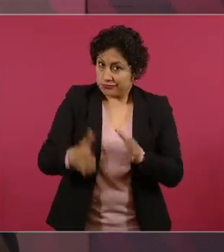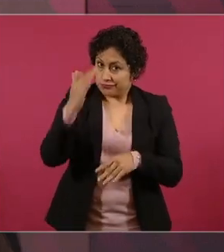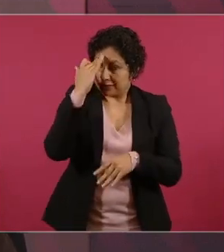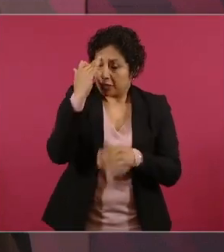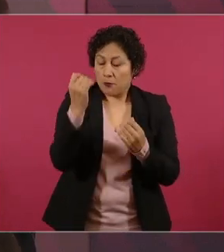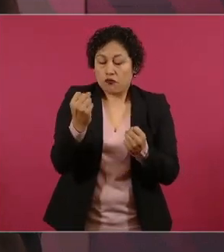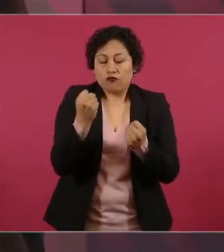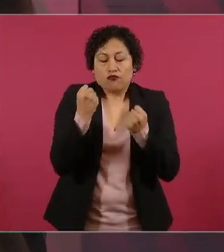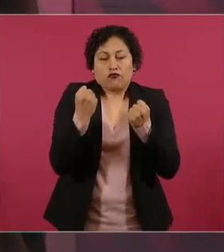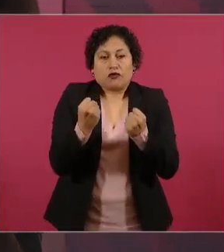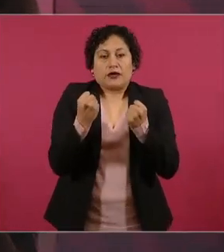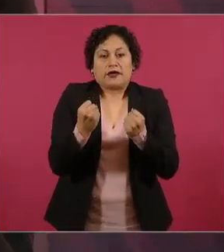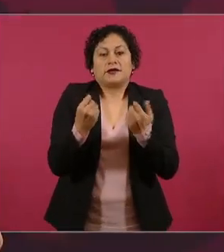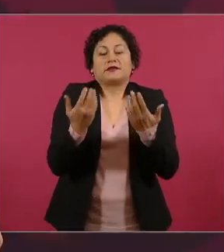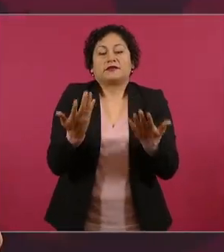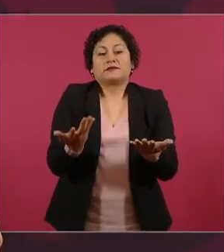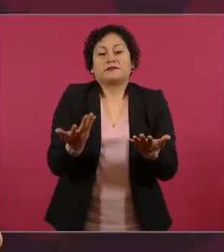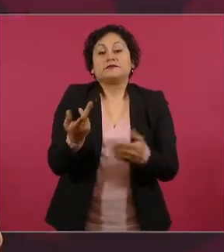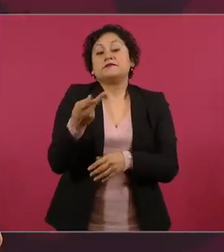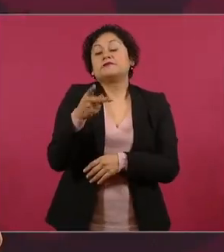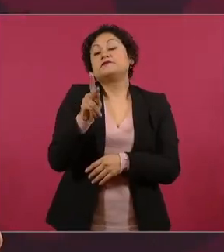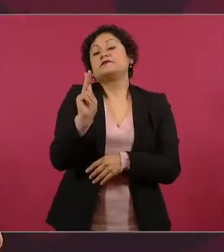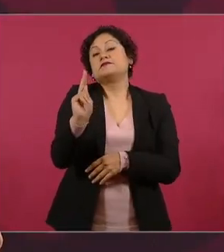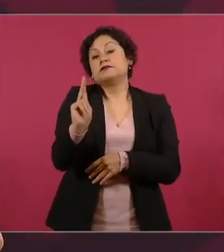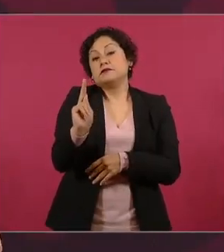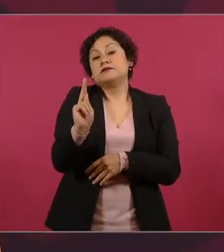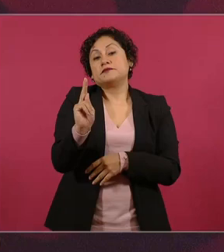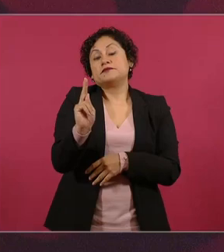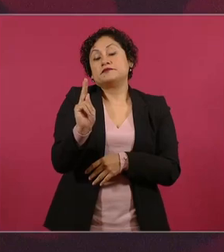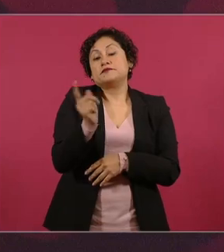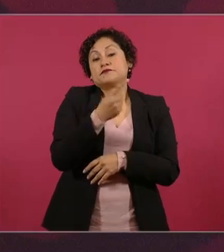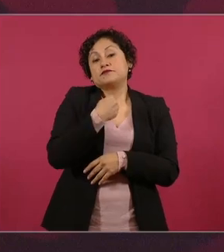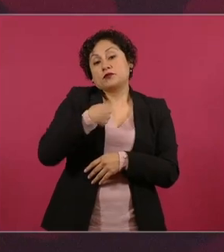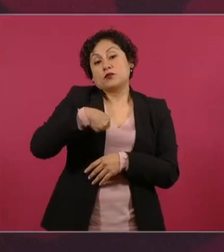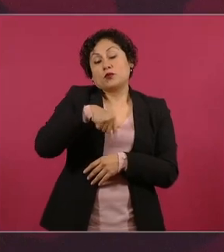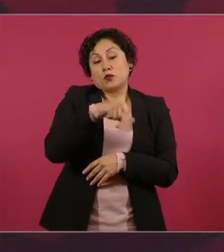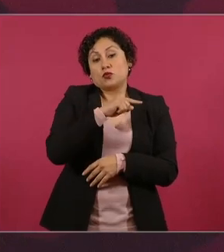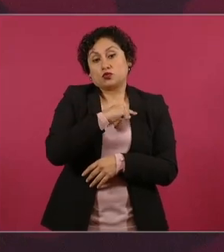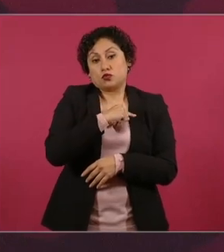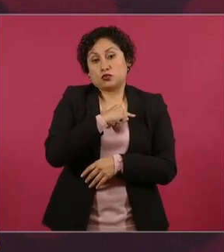Vamos a seguir posiblemente, ¿no?,